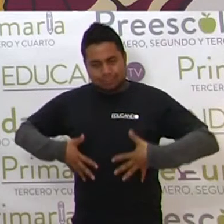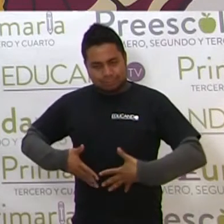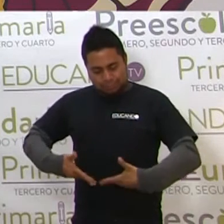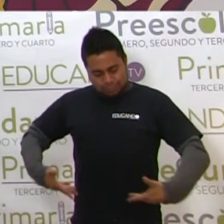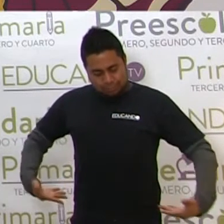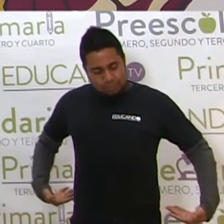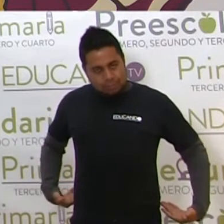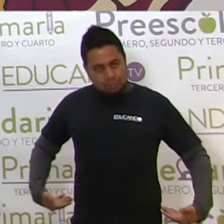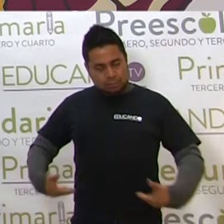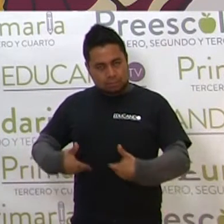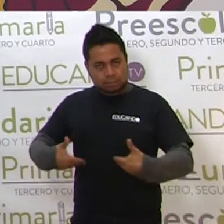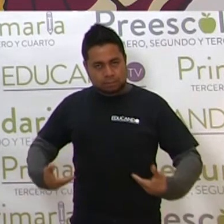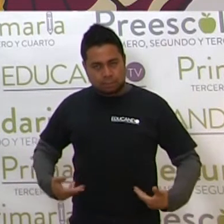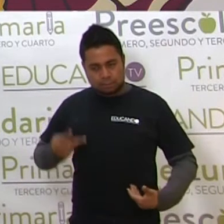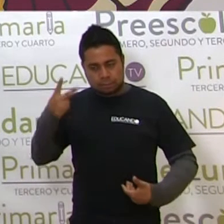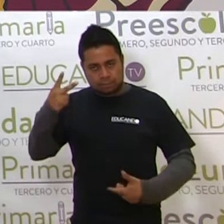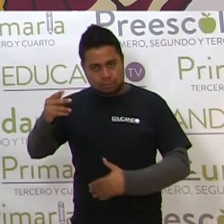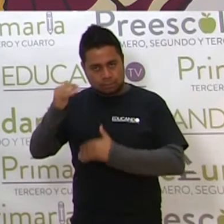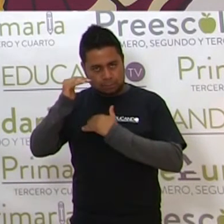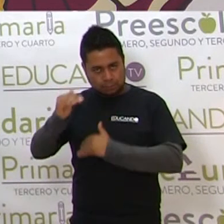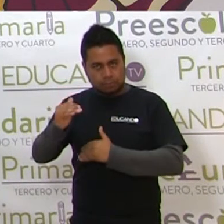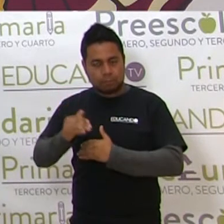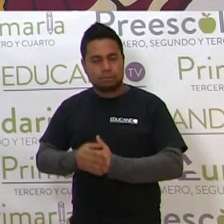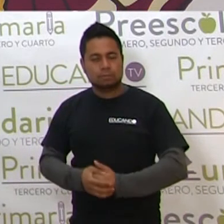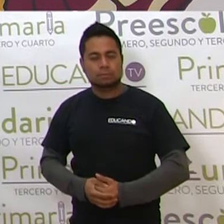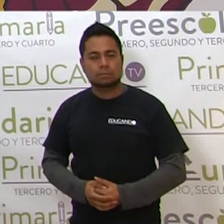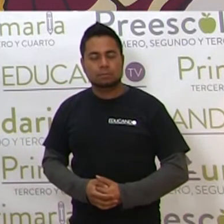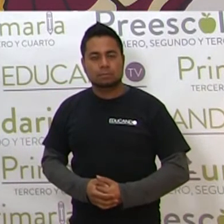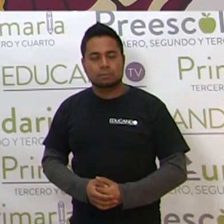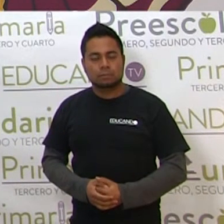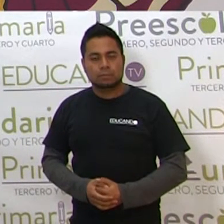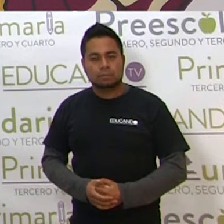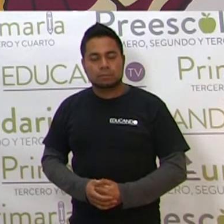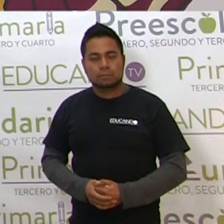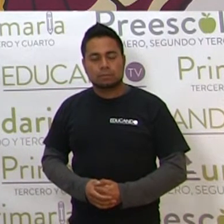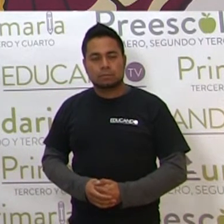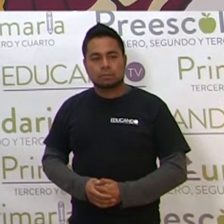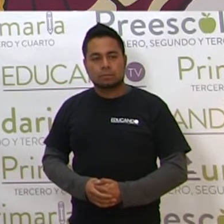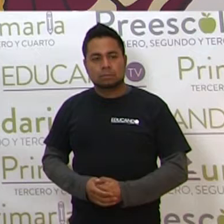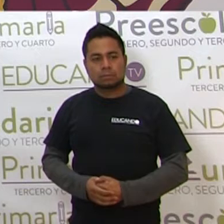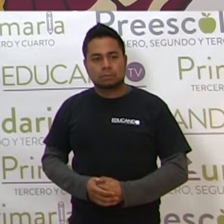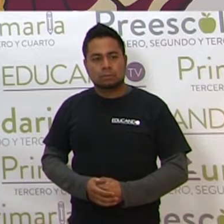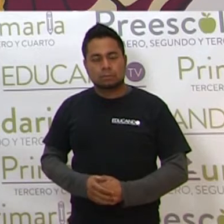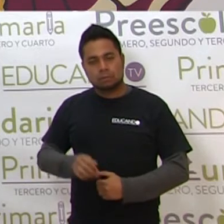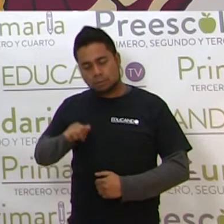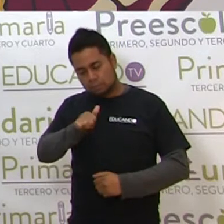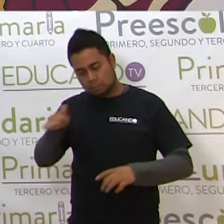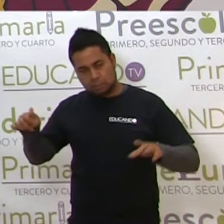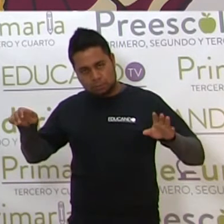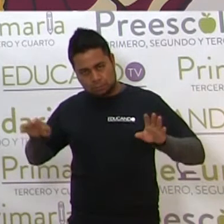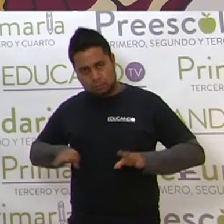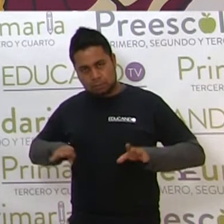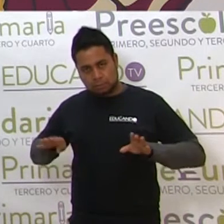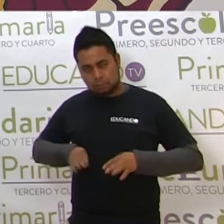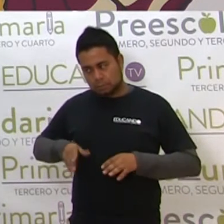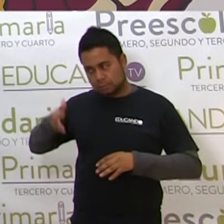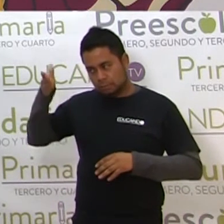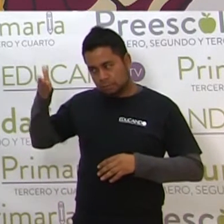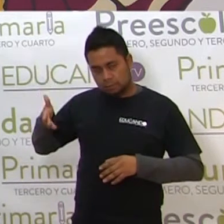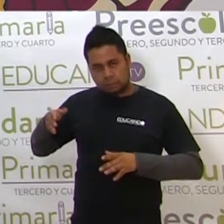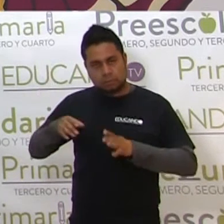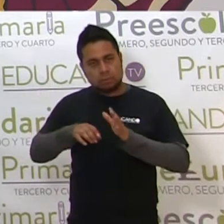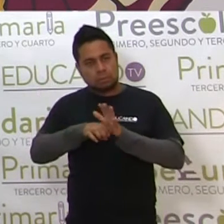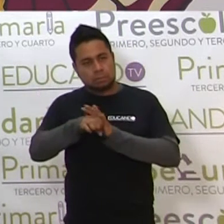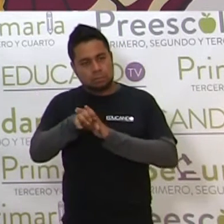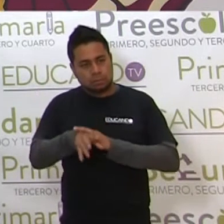wipil Así es qué otra característica tiene A diferencia